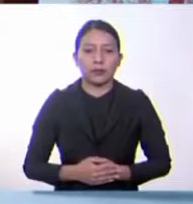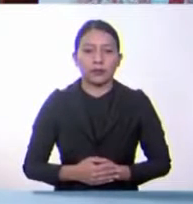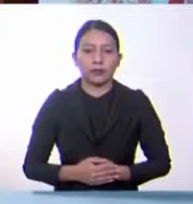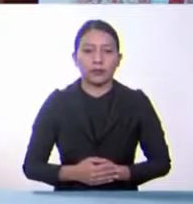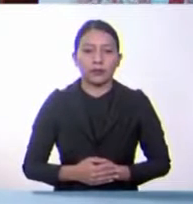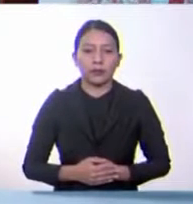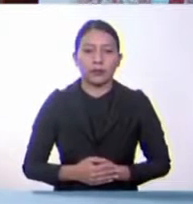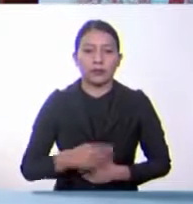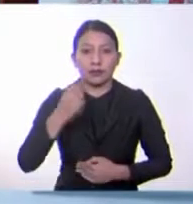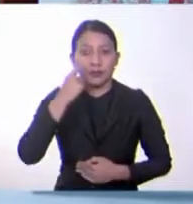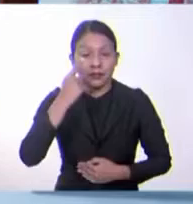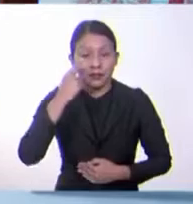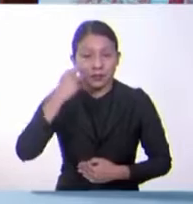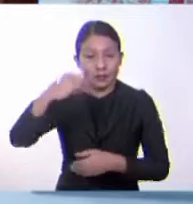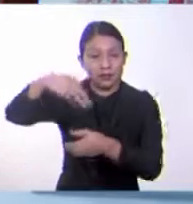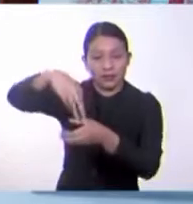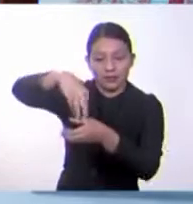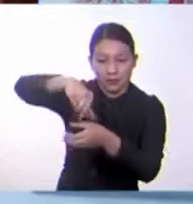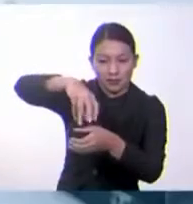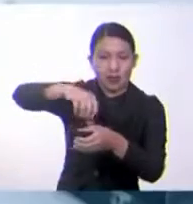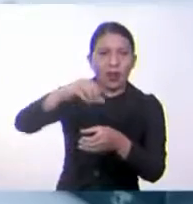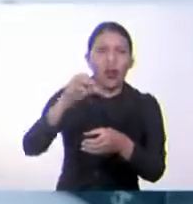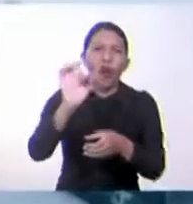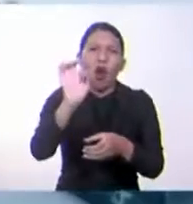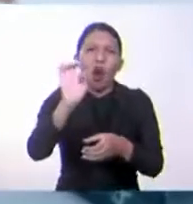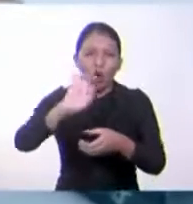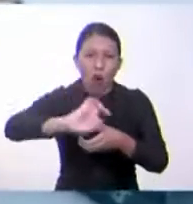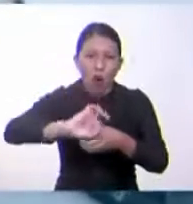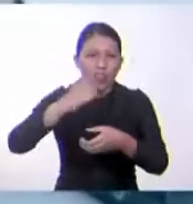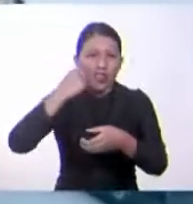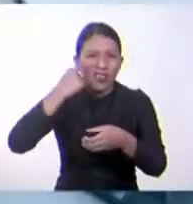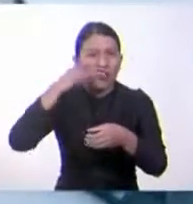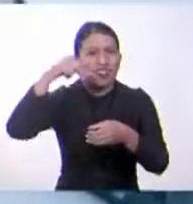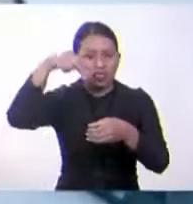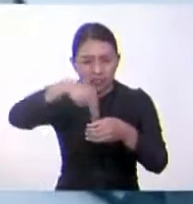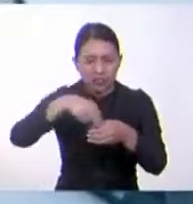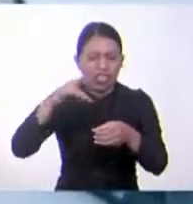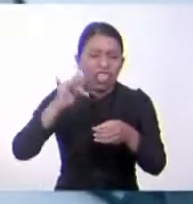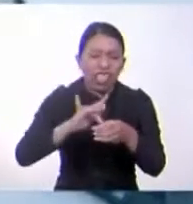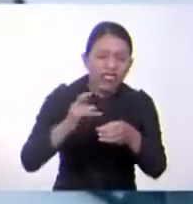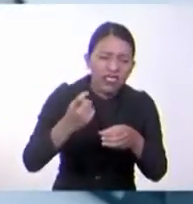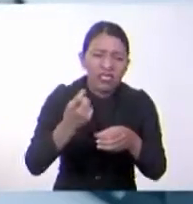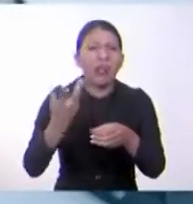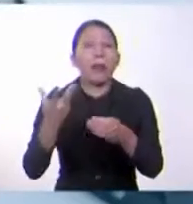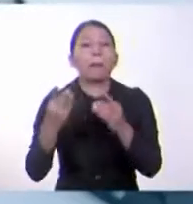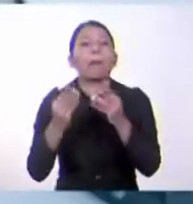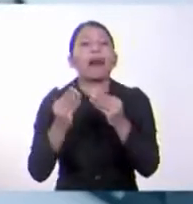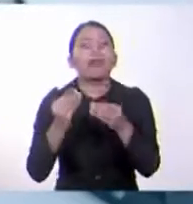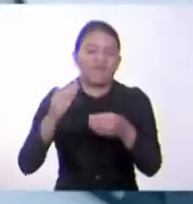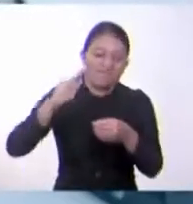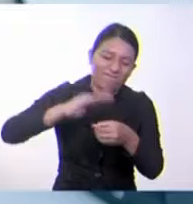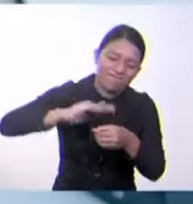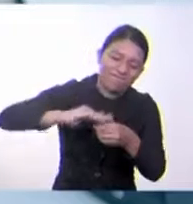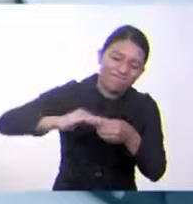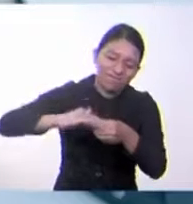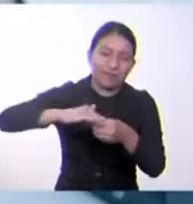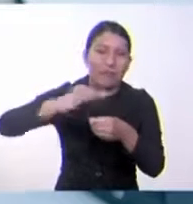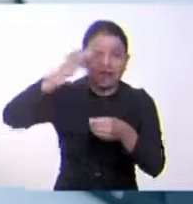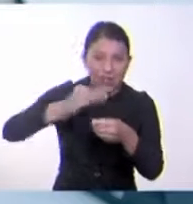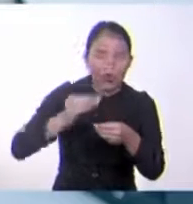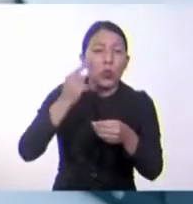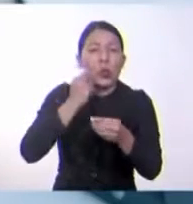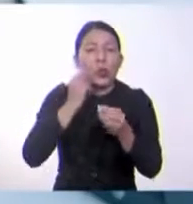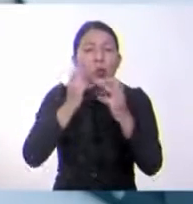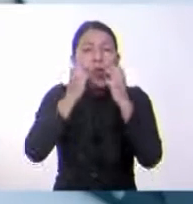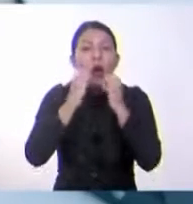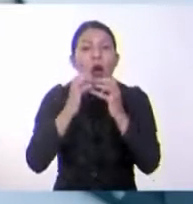o el orificio que queda en el tapón de la botella vas a rellenarlo con la plastilina, como tú observas acá, de tal forma